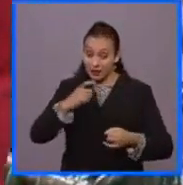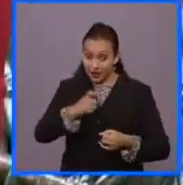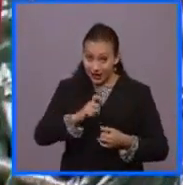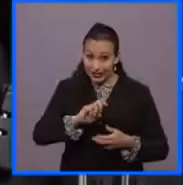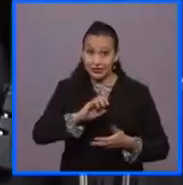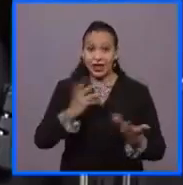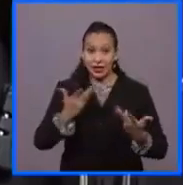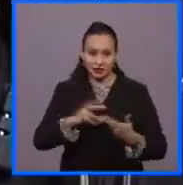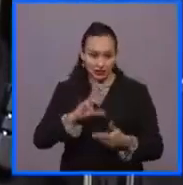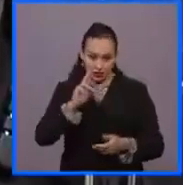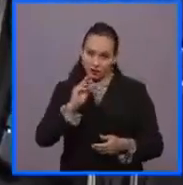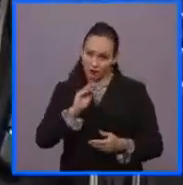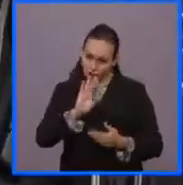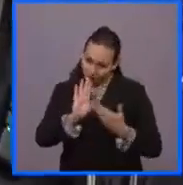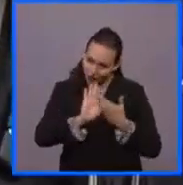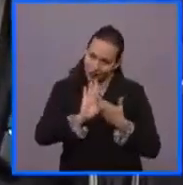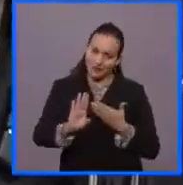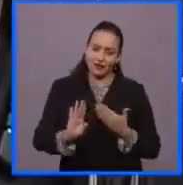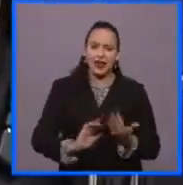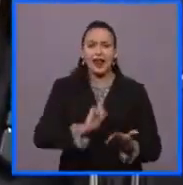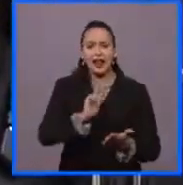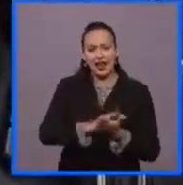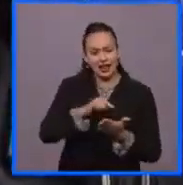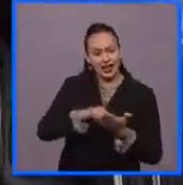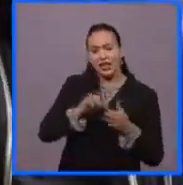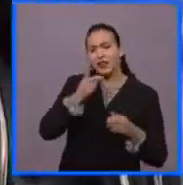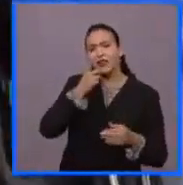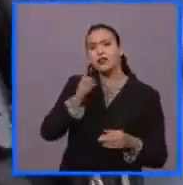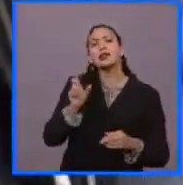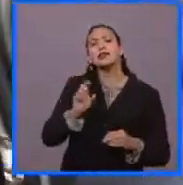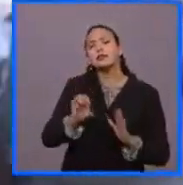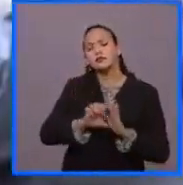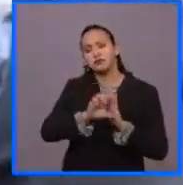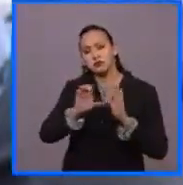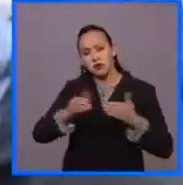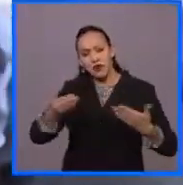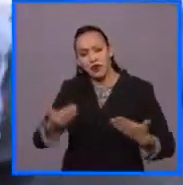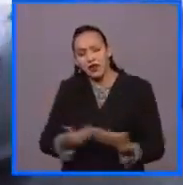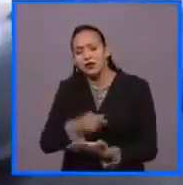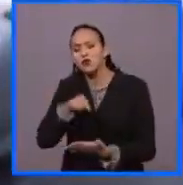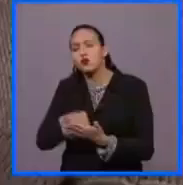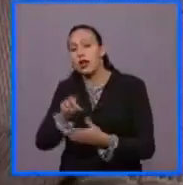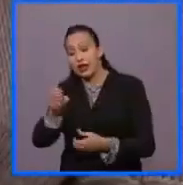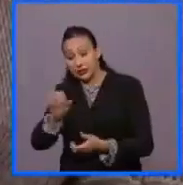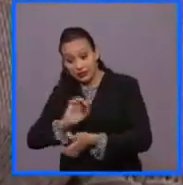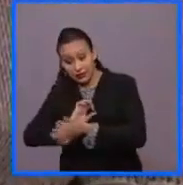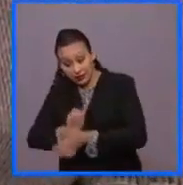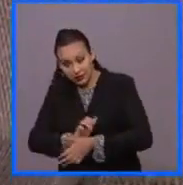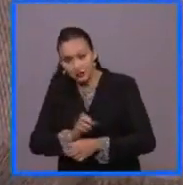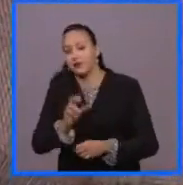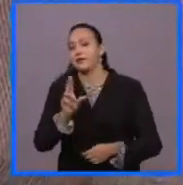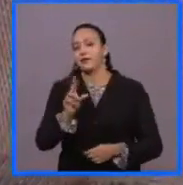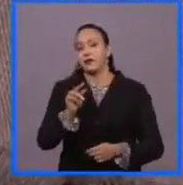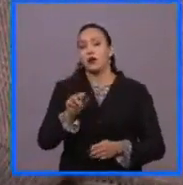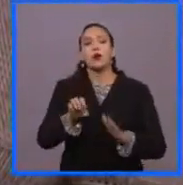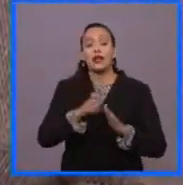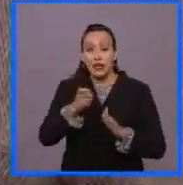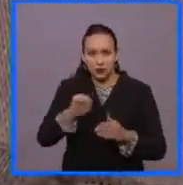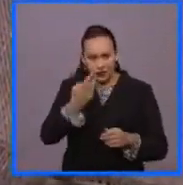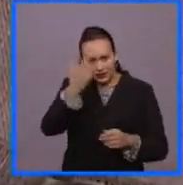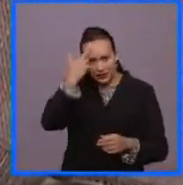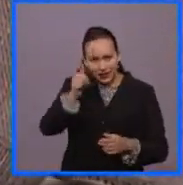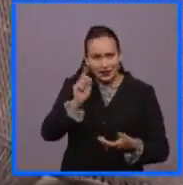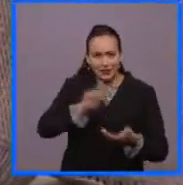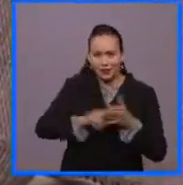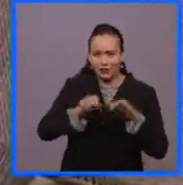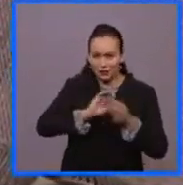a pesar de que la norma no incluya origen nacional como rubro prohibido de discriminación social en el empleo.